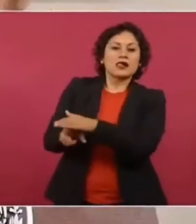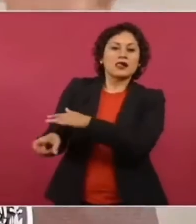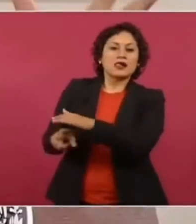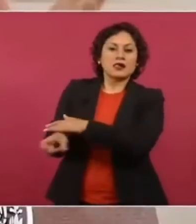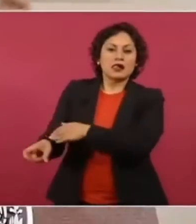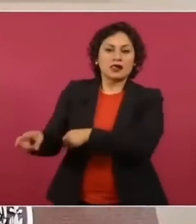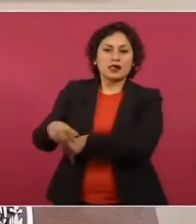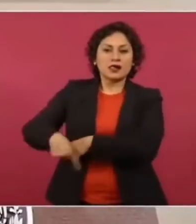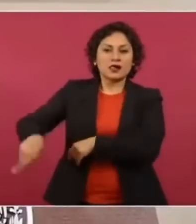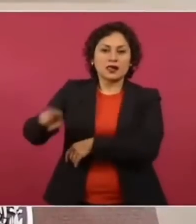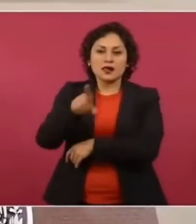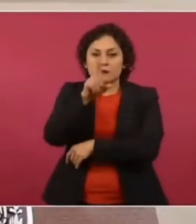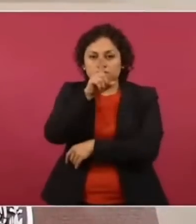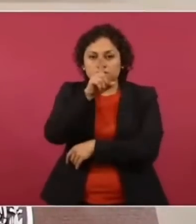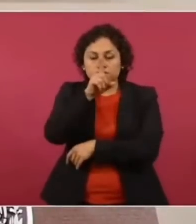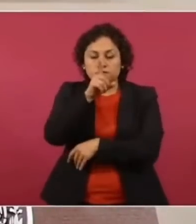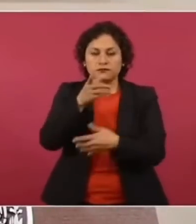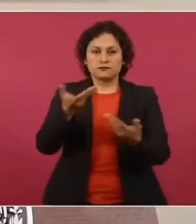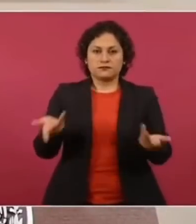Ese es el otro asunto,